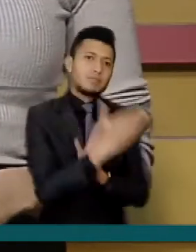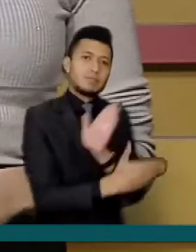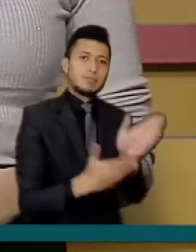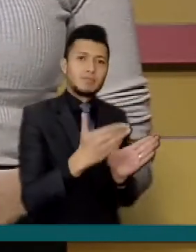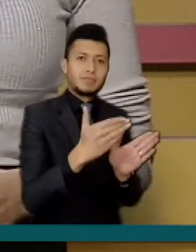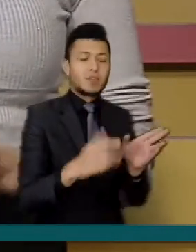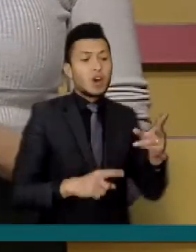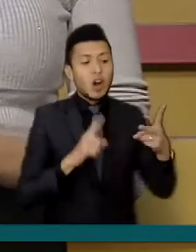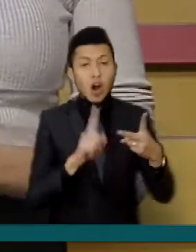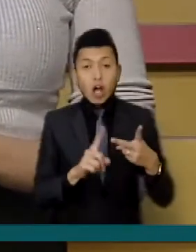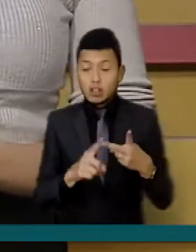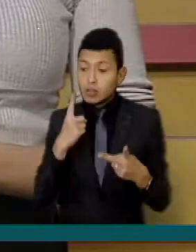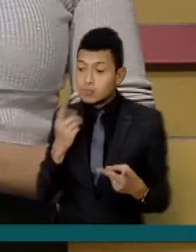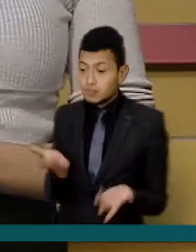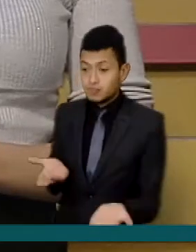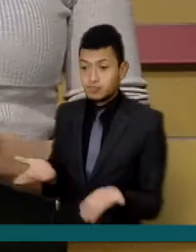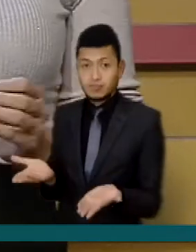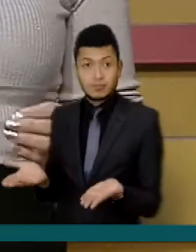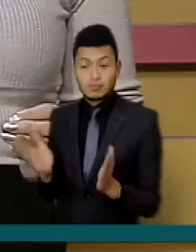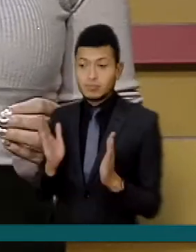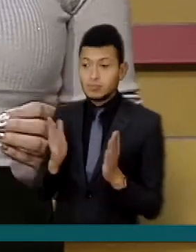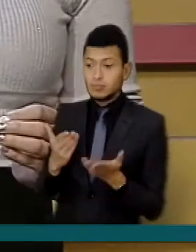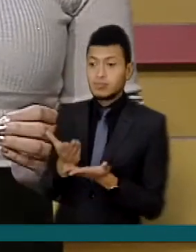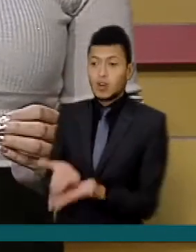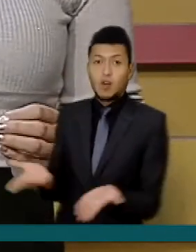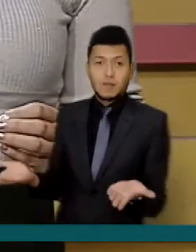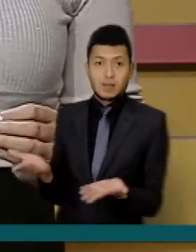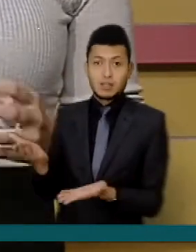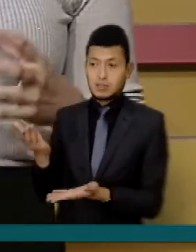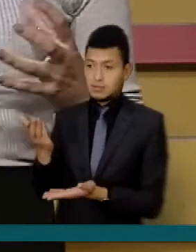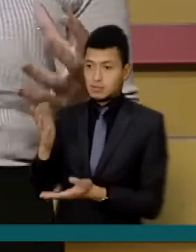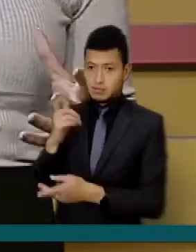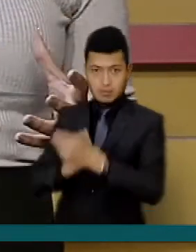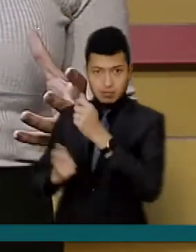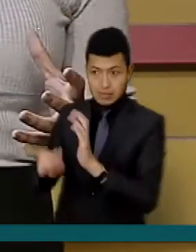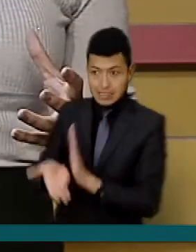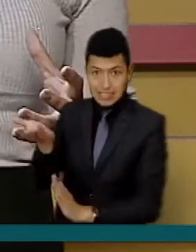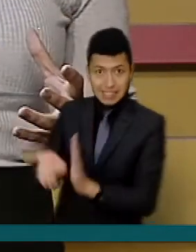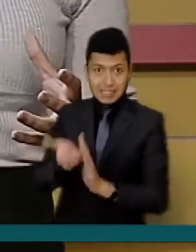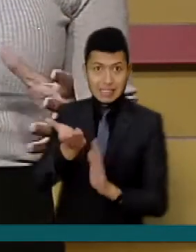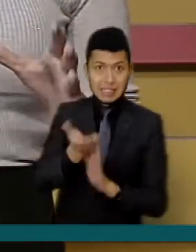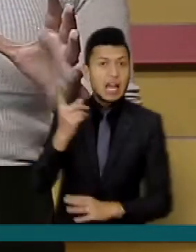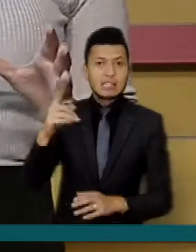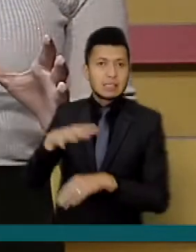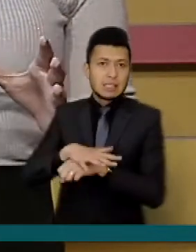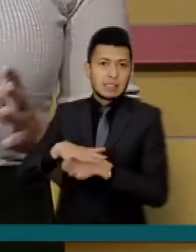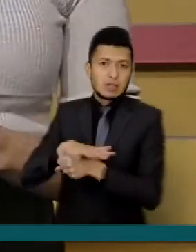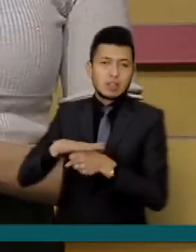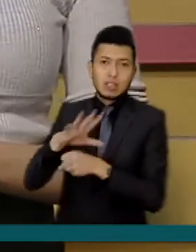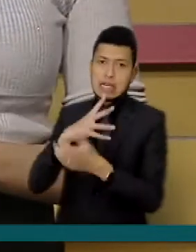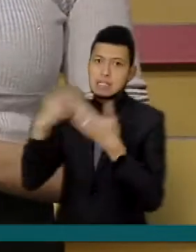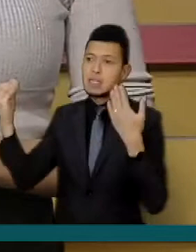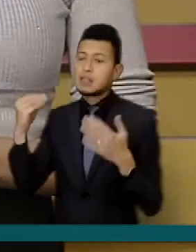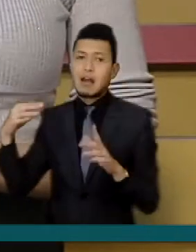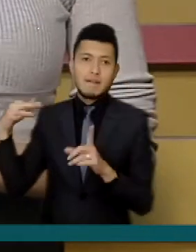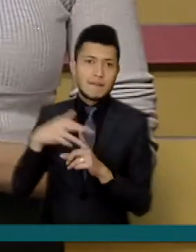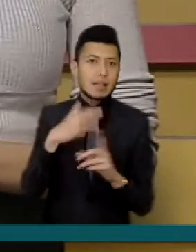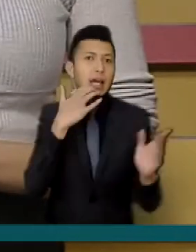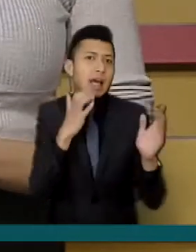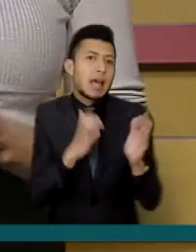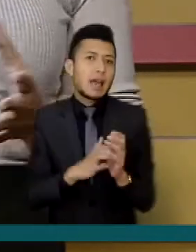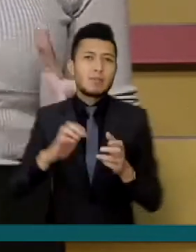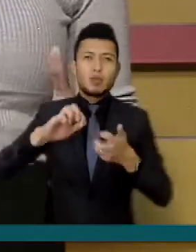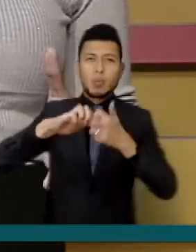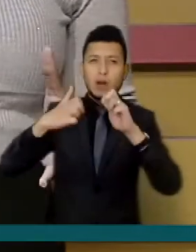Por otro lado, tenemos a la inflación de oferta. Aquí se relaciona un fenómeno externo que puede afectar los productos que se ofrecen. Por